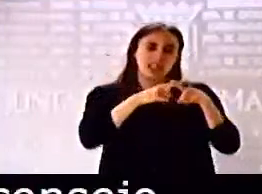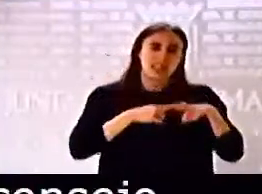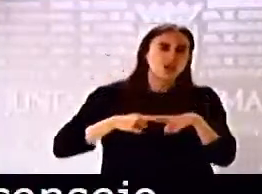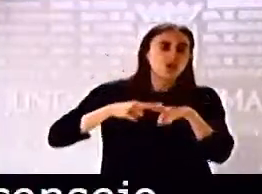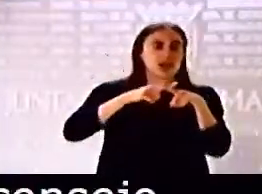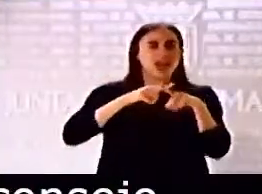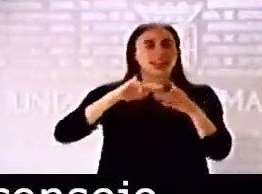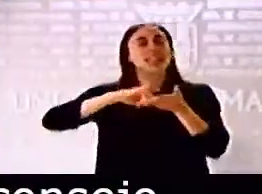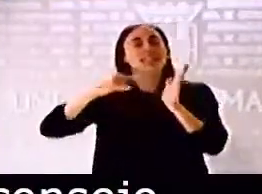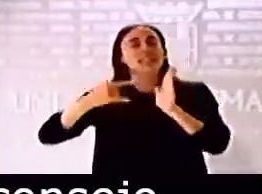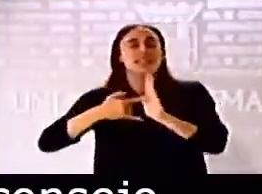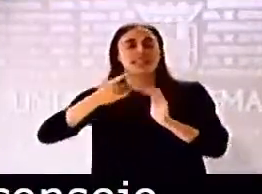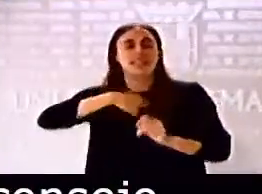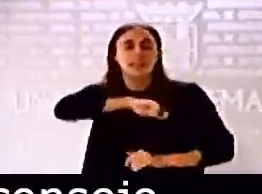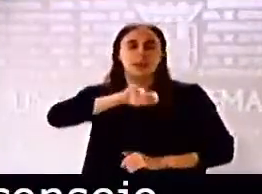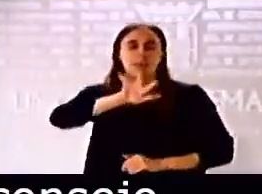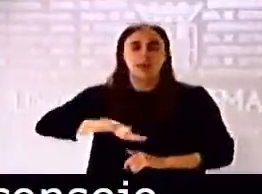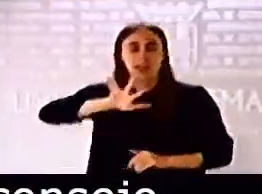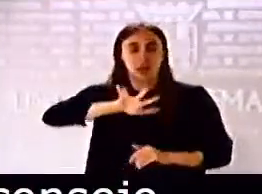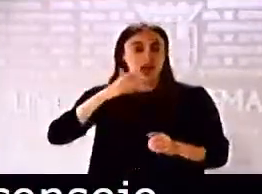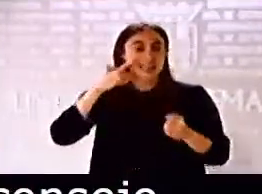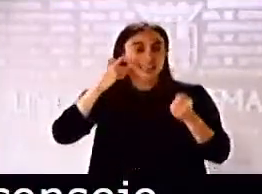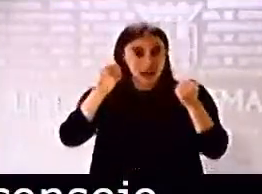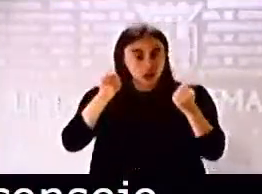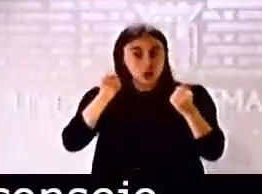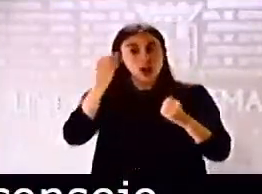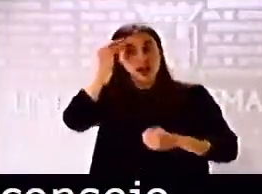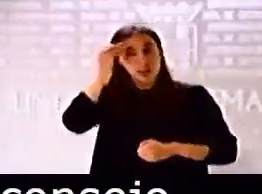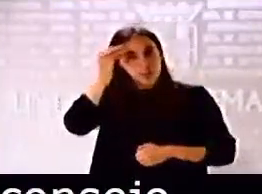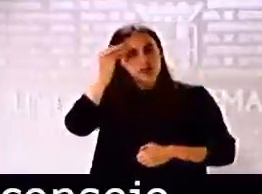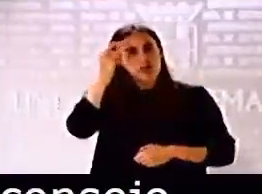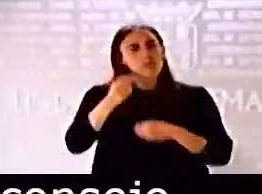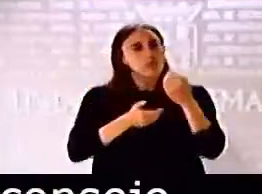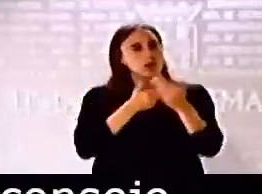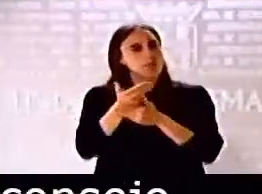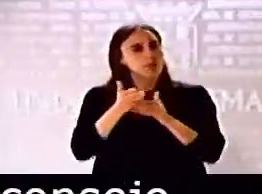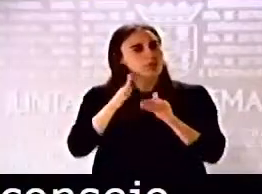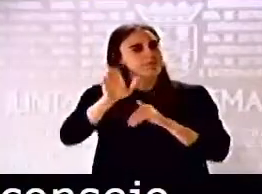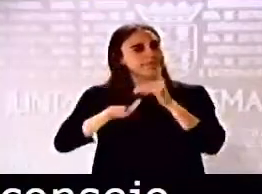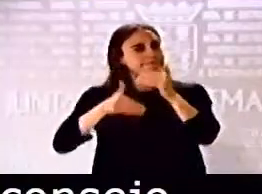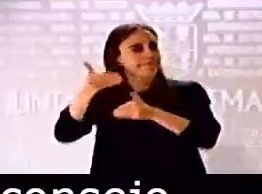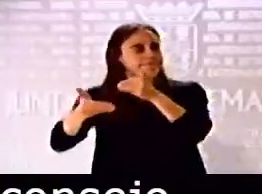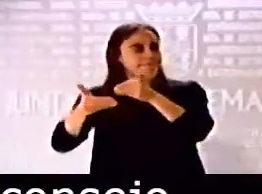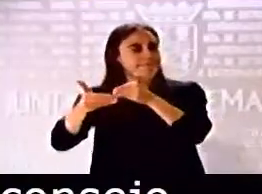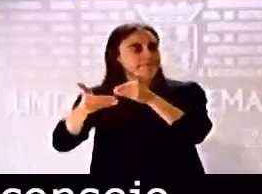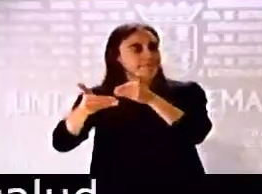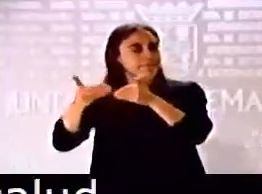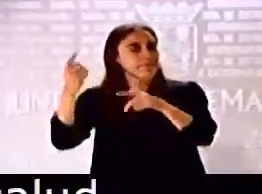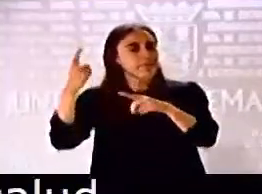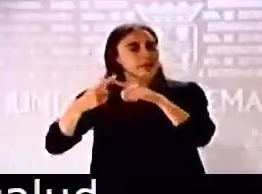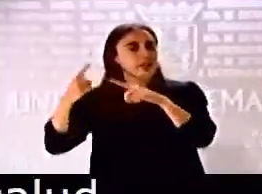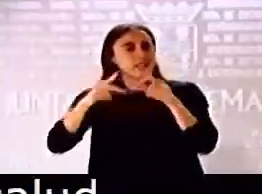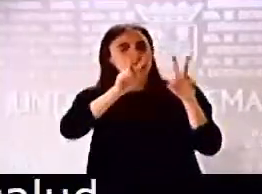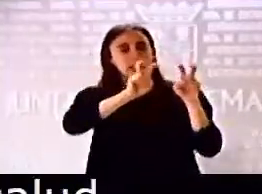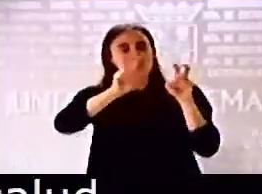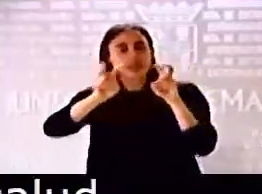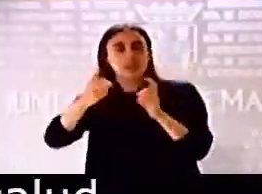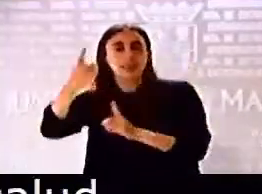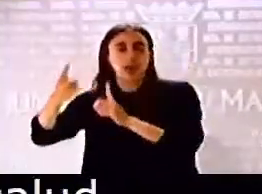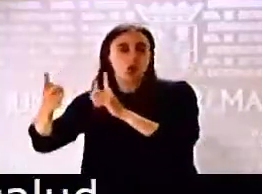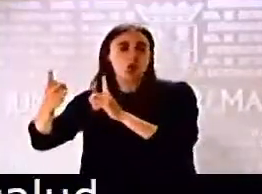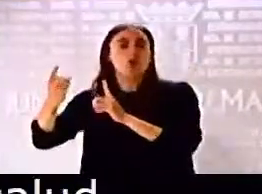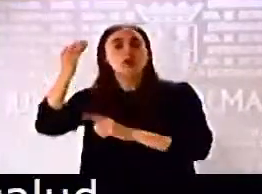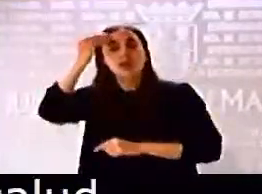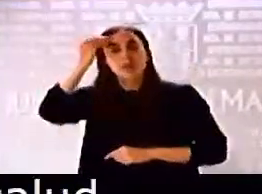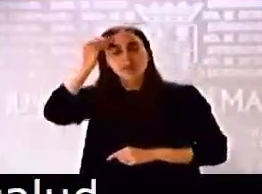Salud. Creo que se ha avanzado en algunos aspectos que creo que es